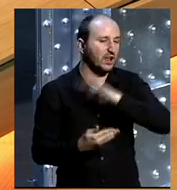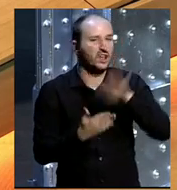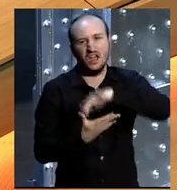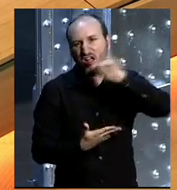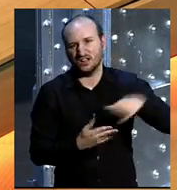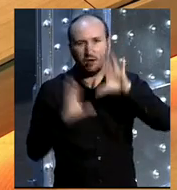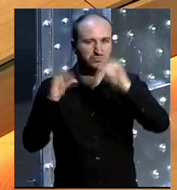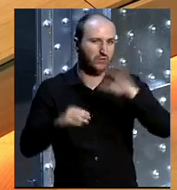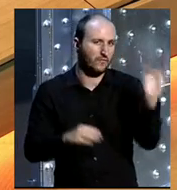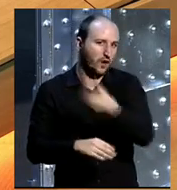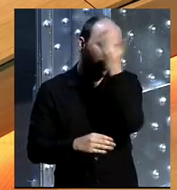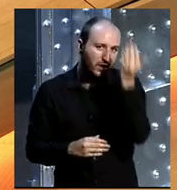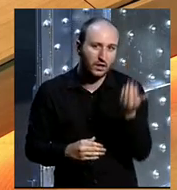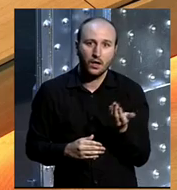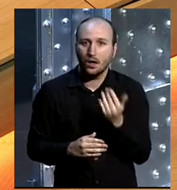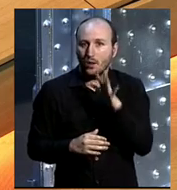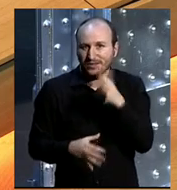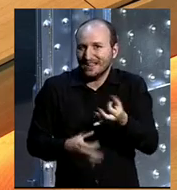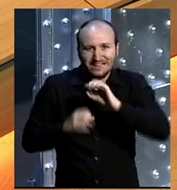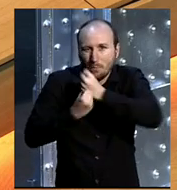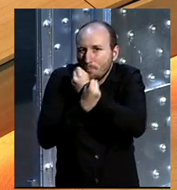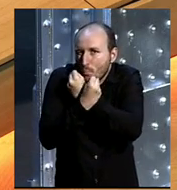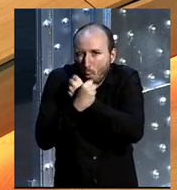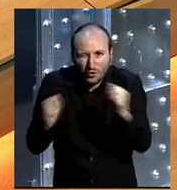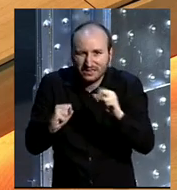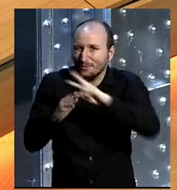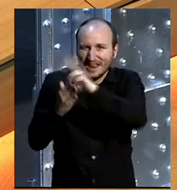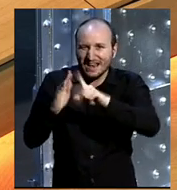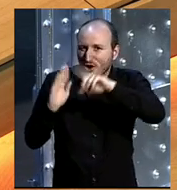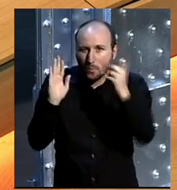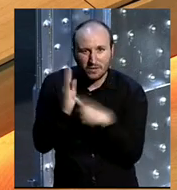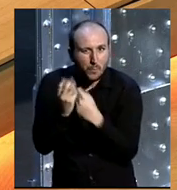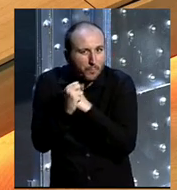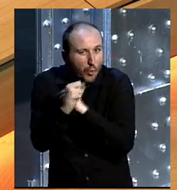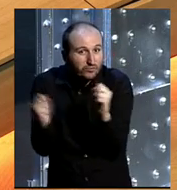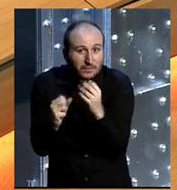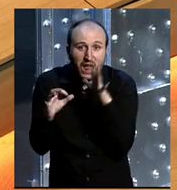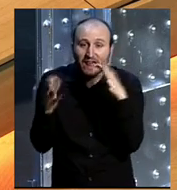tenía 52 páginas. O sea, que es imposible prácticamente de medirse eso. O sea, tenemos que